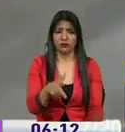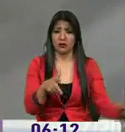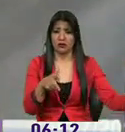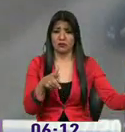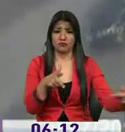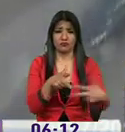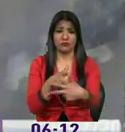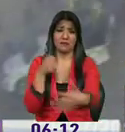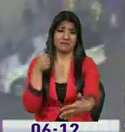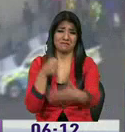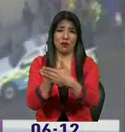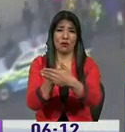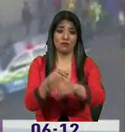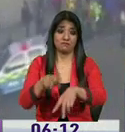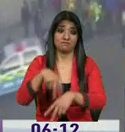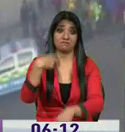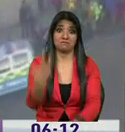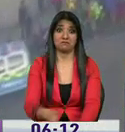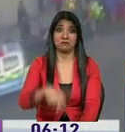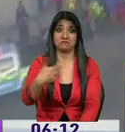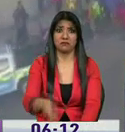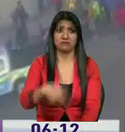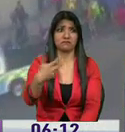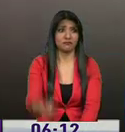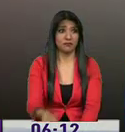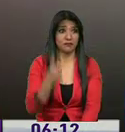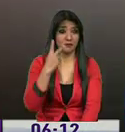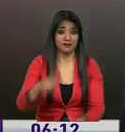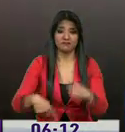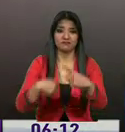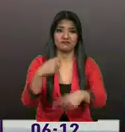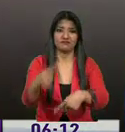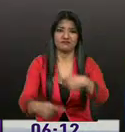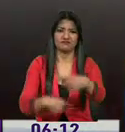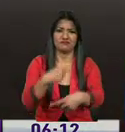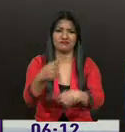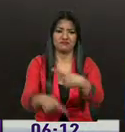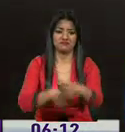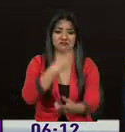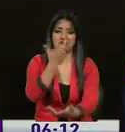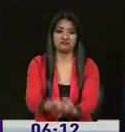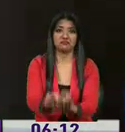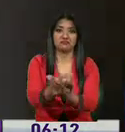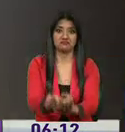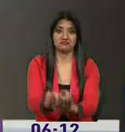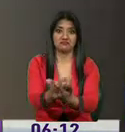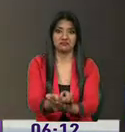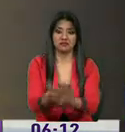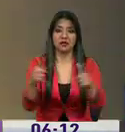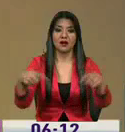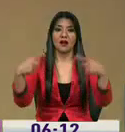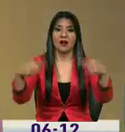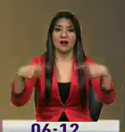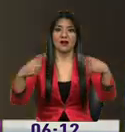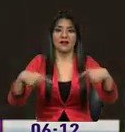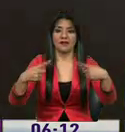un costado y el producto de la fuerza gira el vehículo de tal forma que quedan las llantas hacia